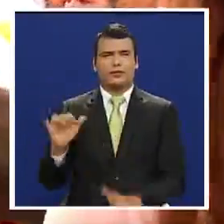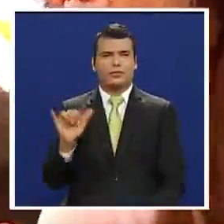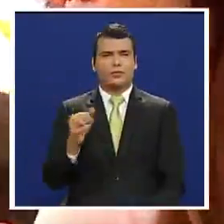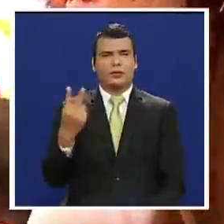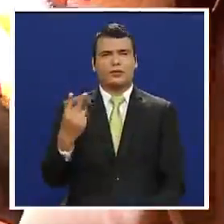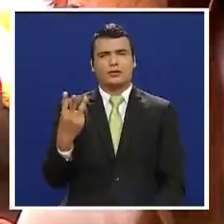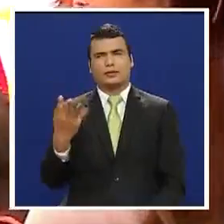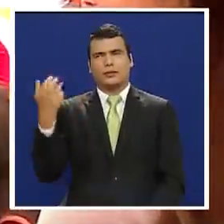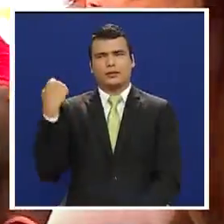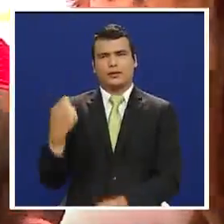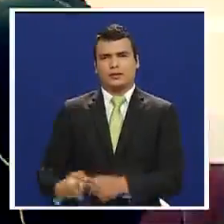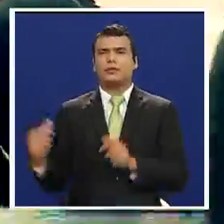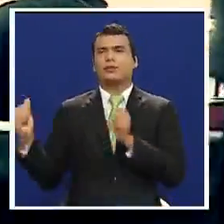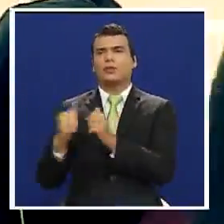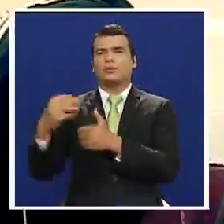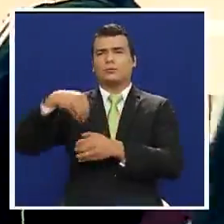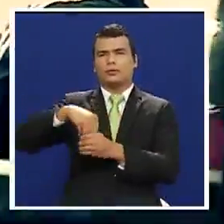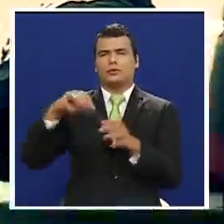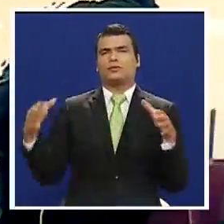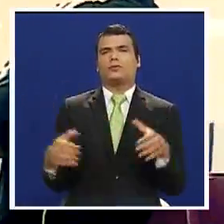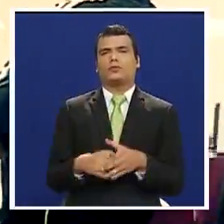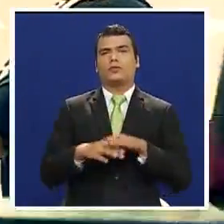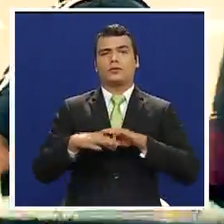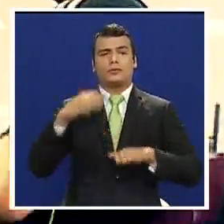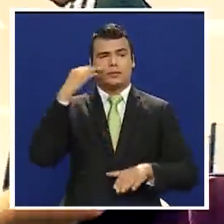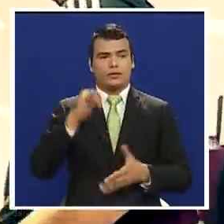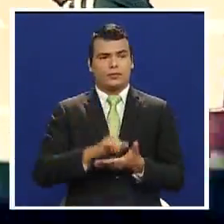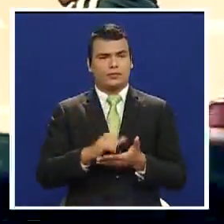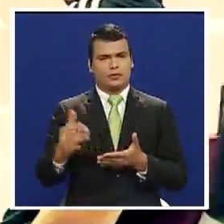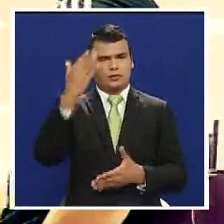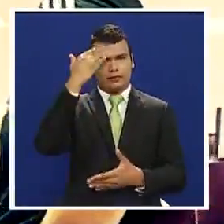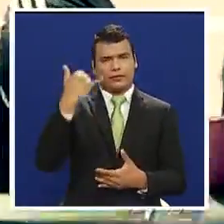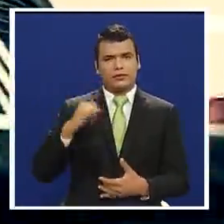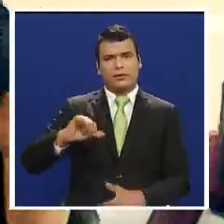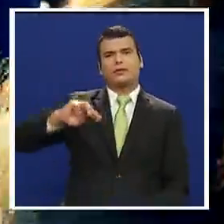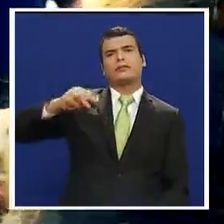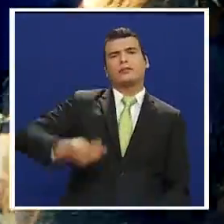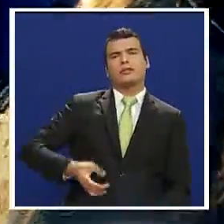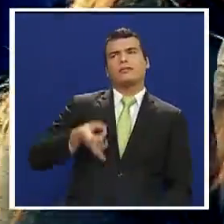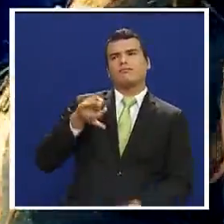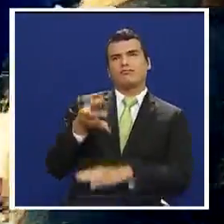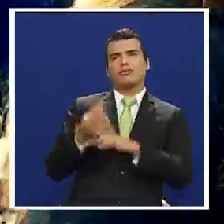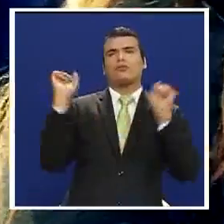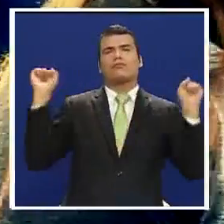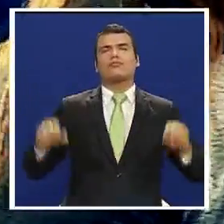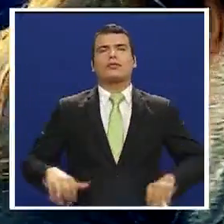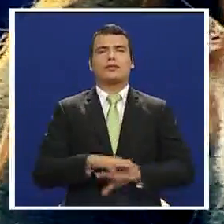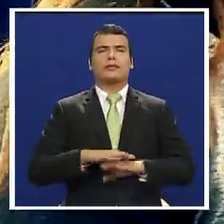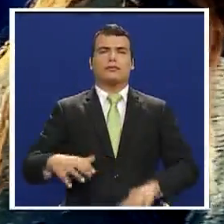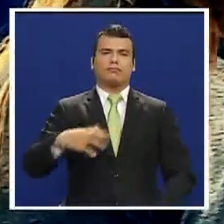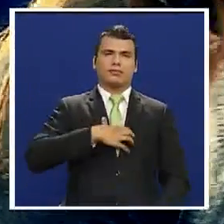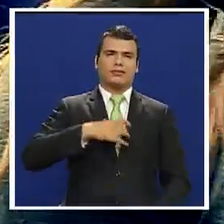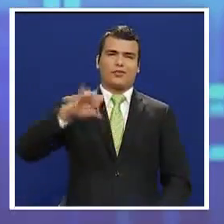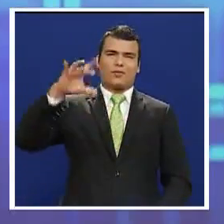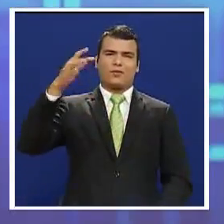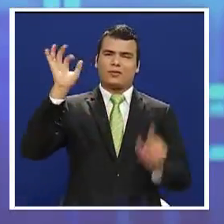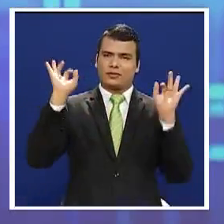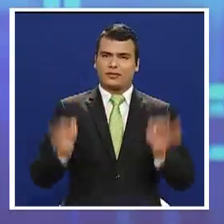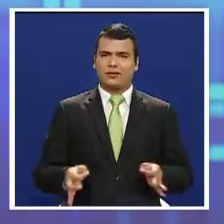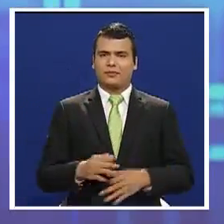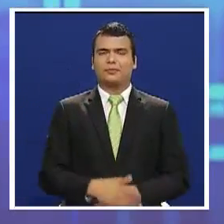Jacqueline Rentería partirá rumbo a Europa a ir cerrando su preparación rumbo a los Juegos Olímpicos de Río. Informa nuestro director Oscar López Noguera.